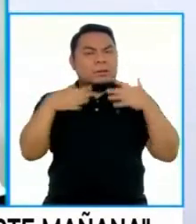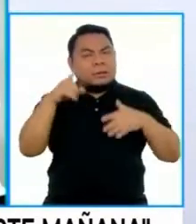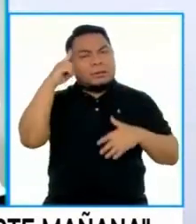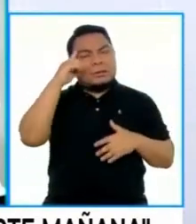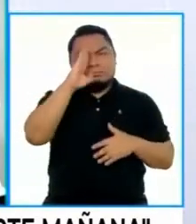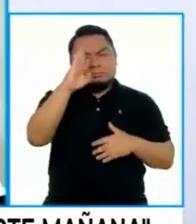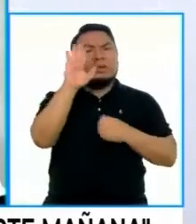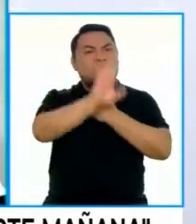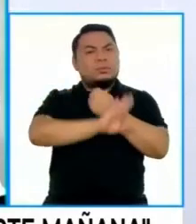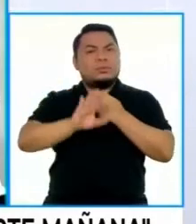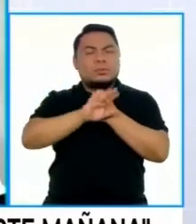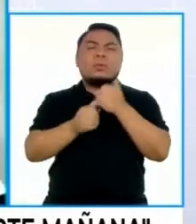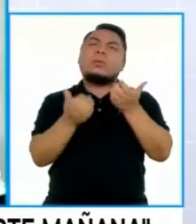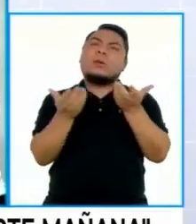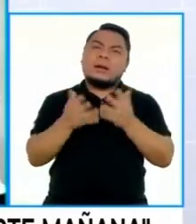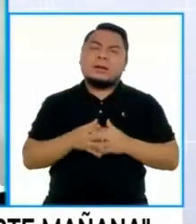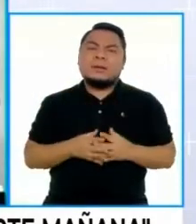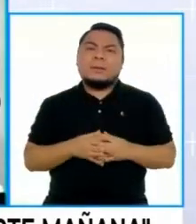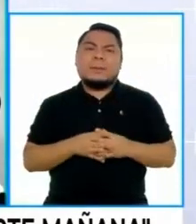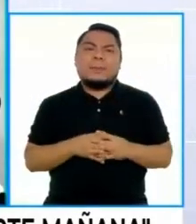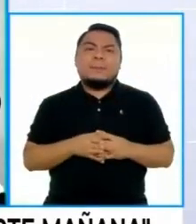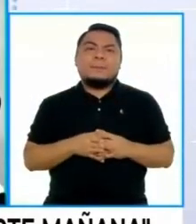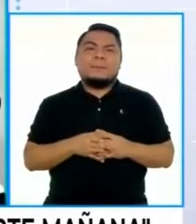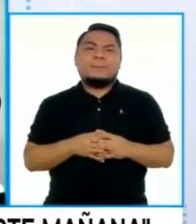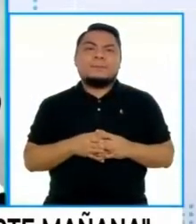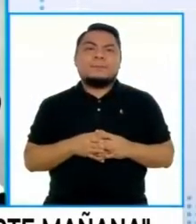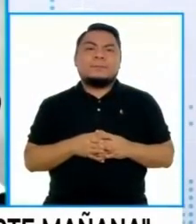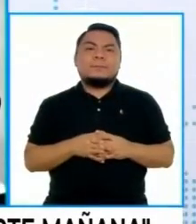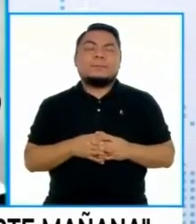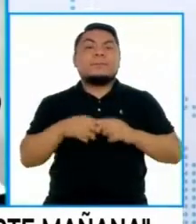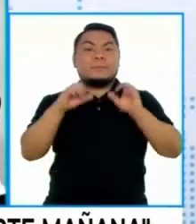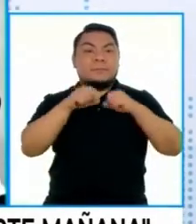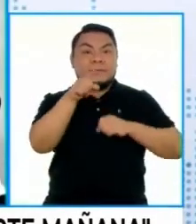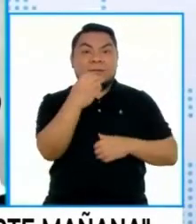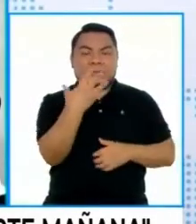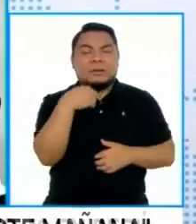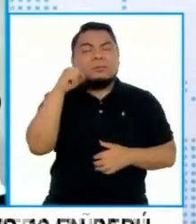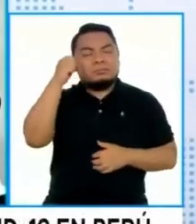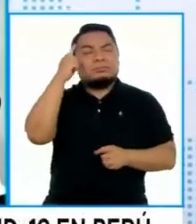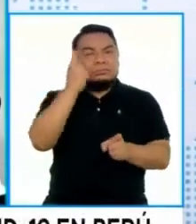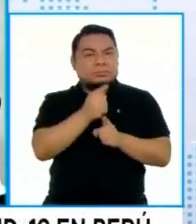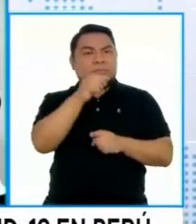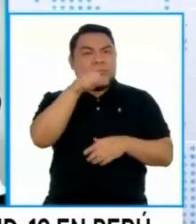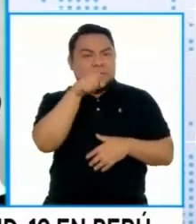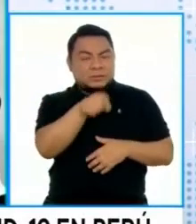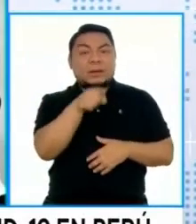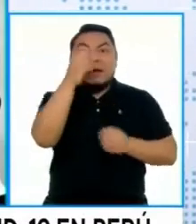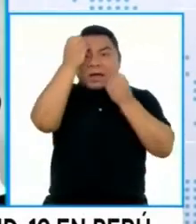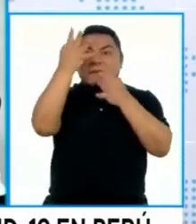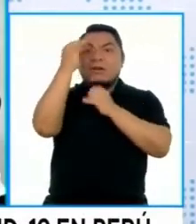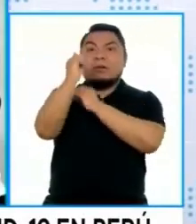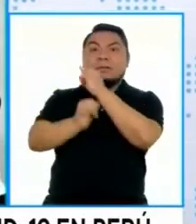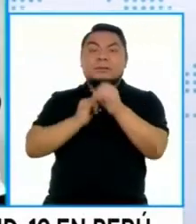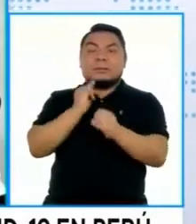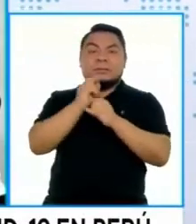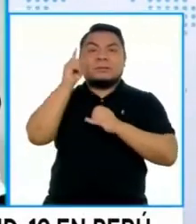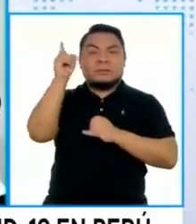pues en marcha? Mire, precisamente lo que usted señala es correcto. La información internacional